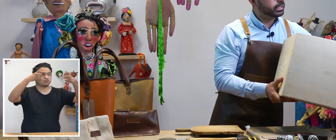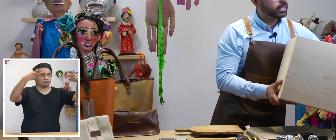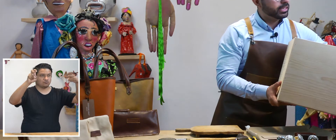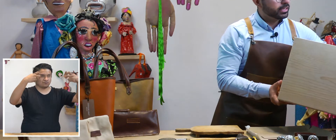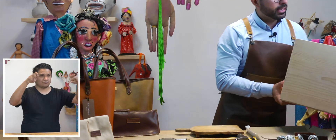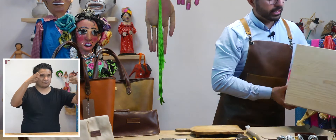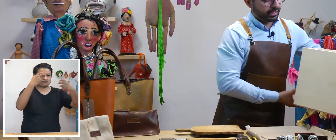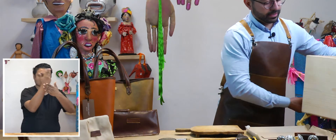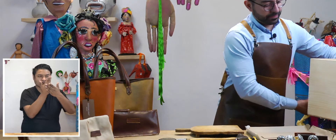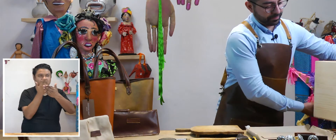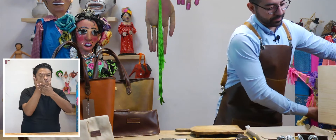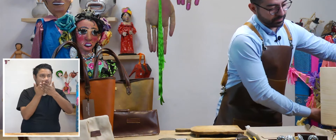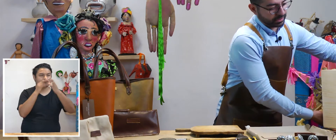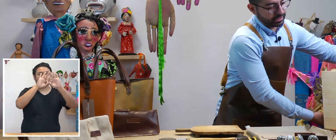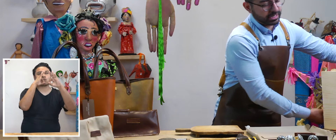queramos